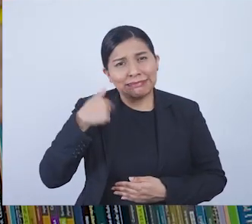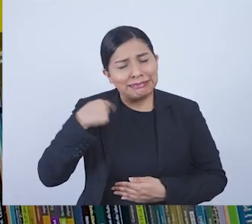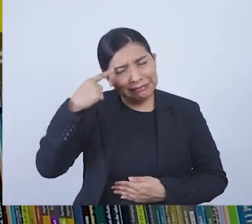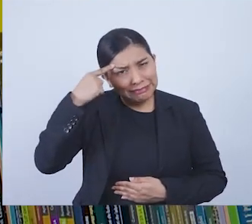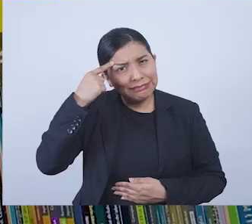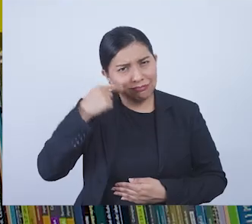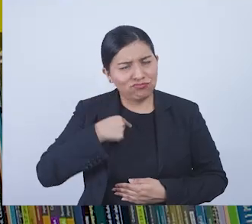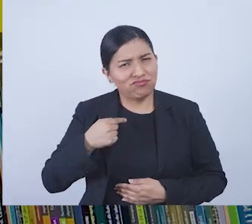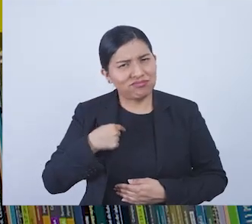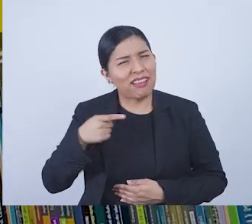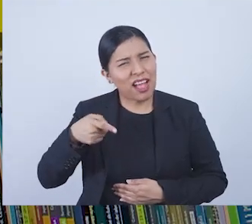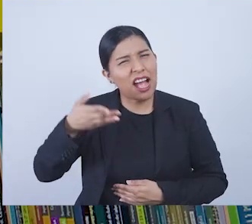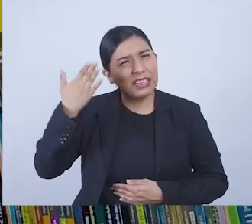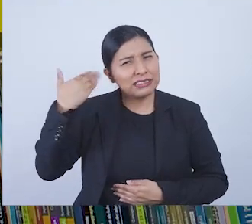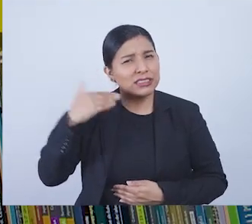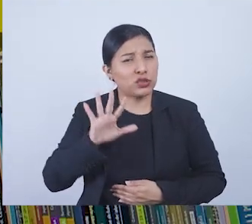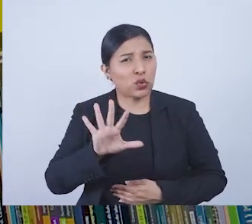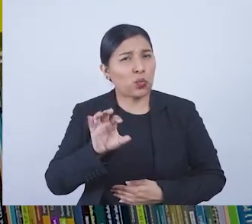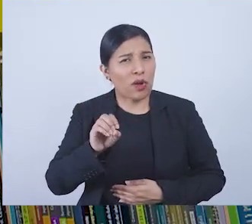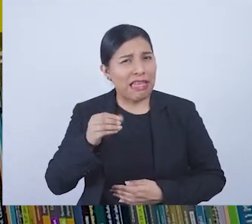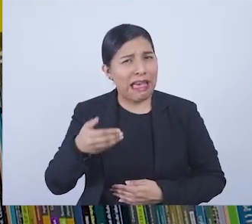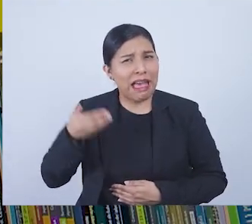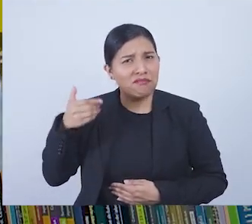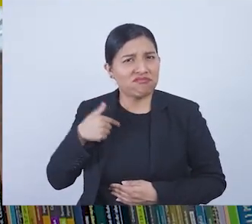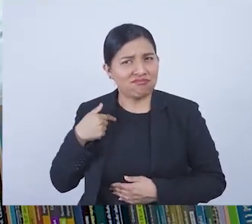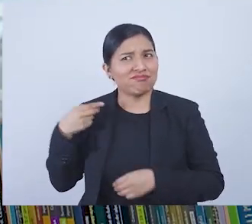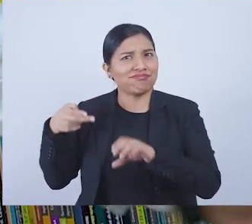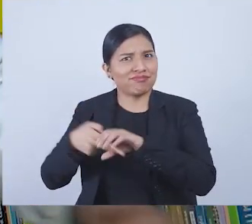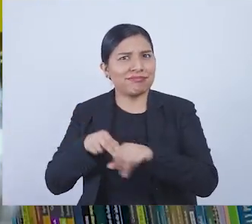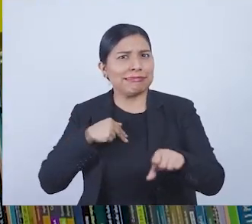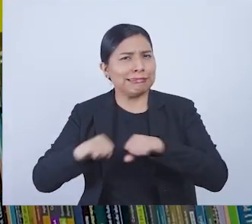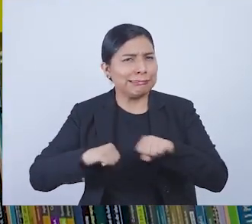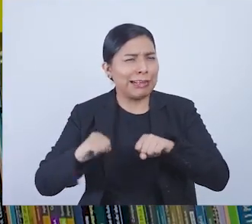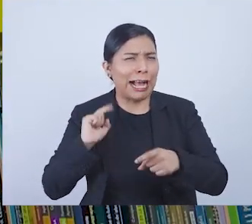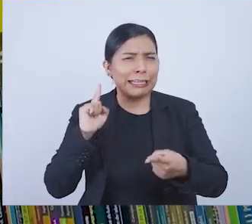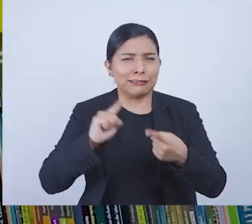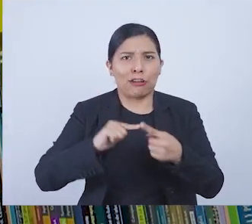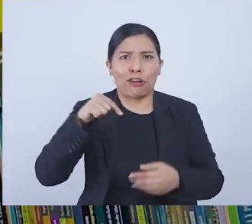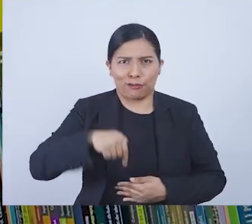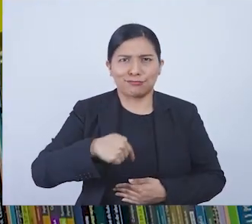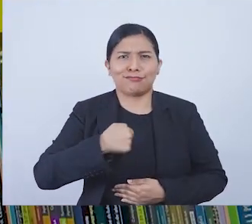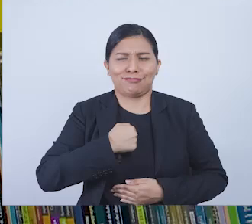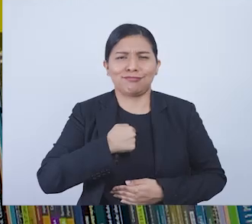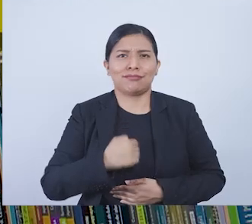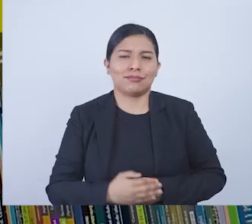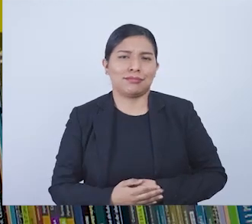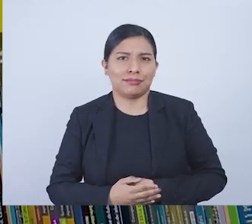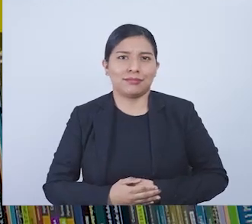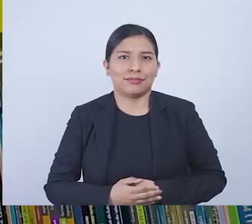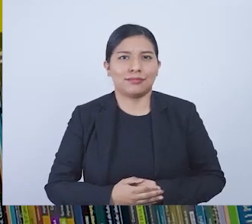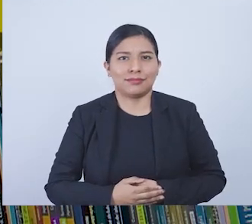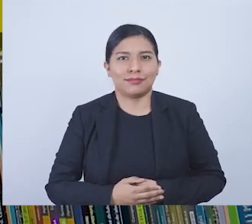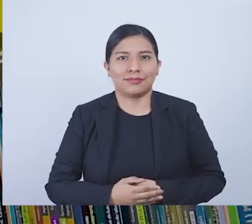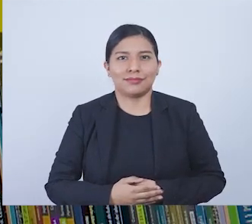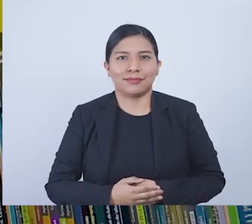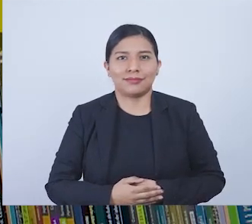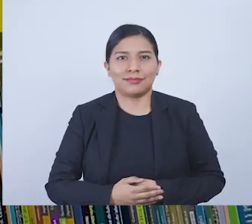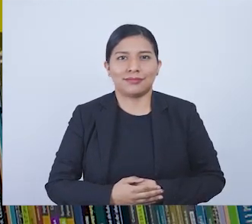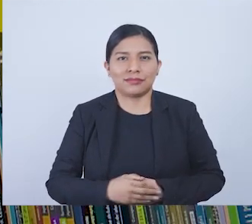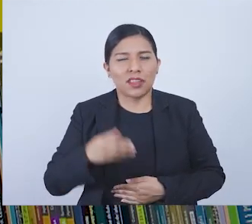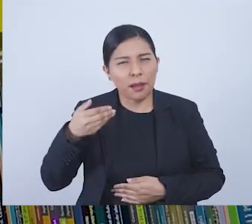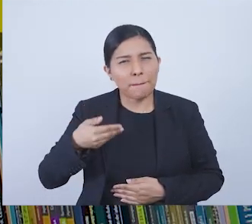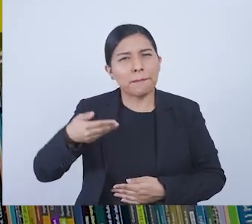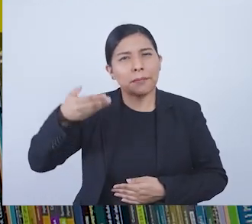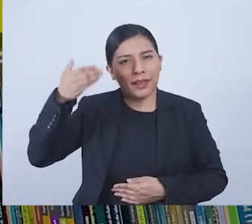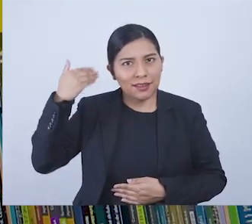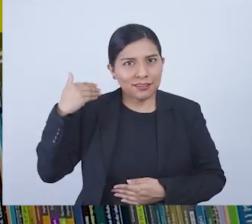50 años, se dice en pocas palabras, pero hay una gran trayectoria y el año